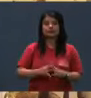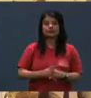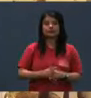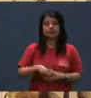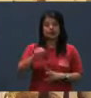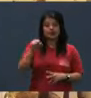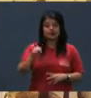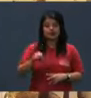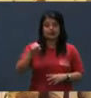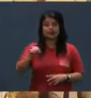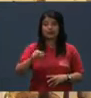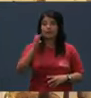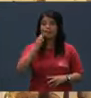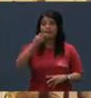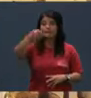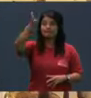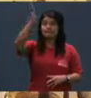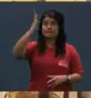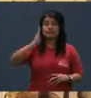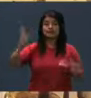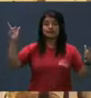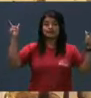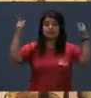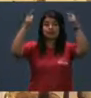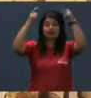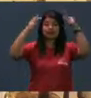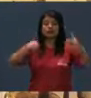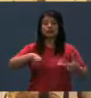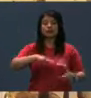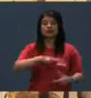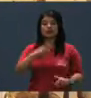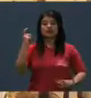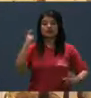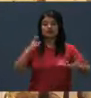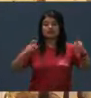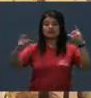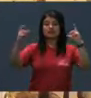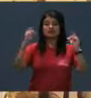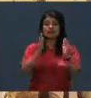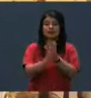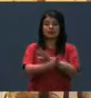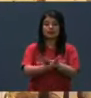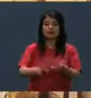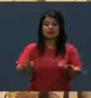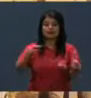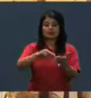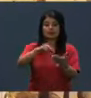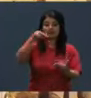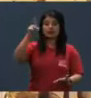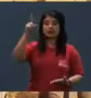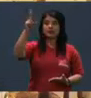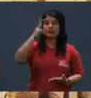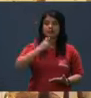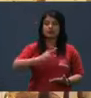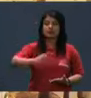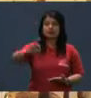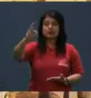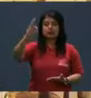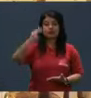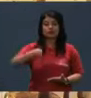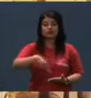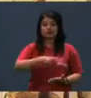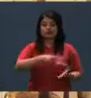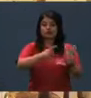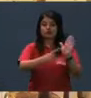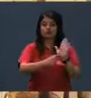Así pues, Padre, al celebrar ahora el memorial de la muerte y resurrección de tu Hijo, te ofrecemos